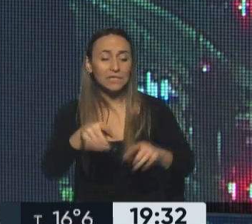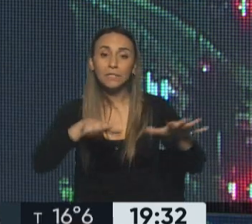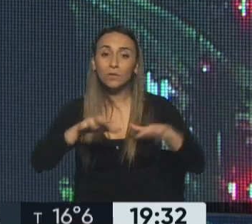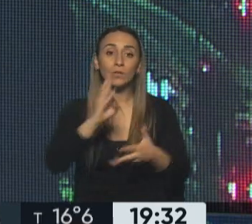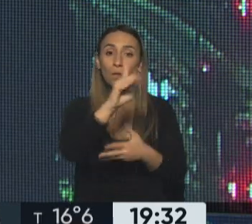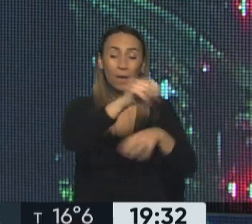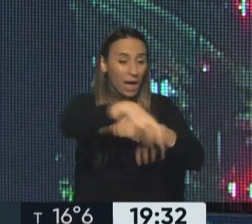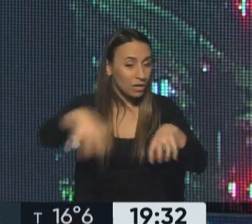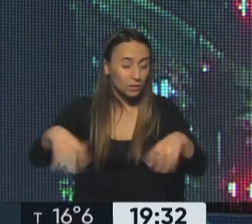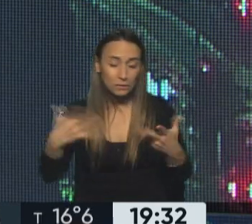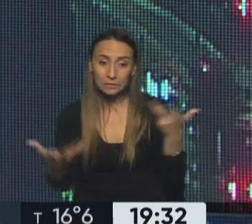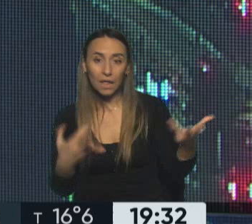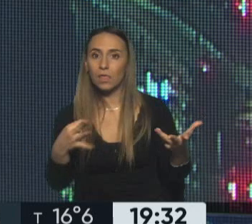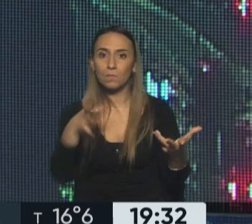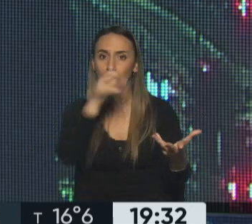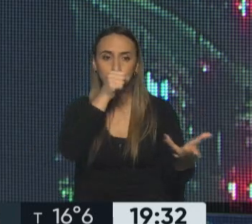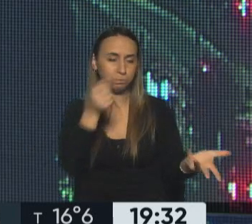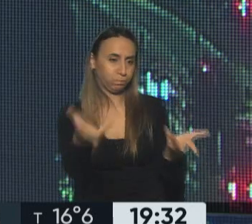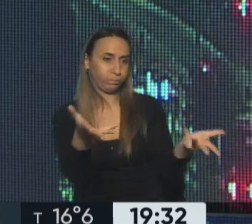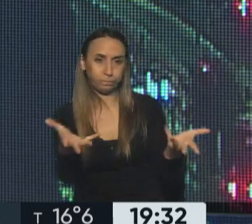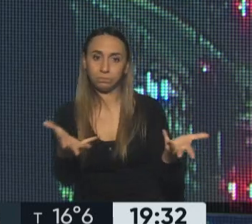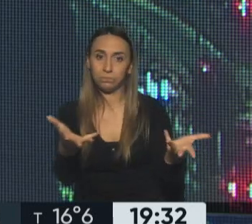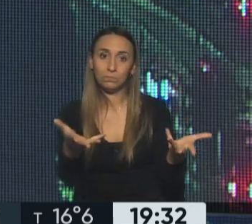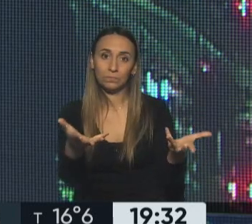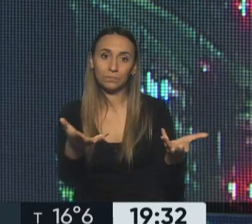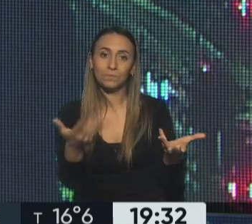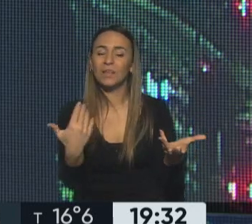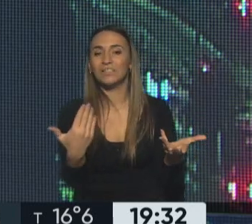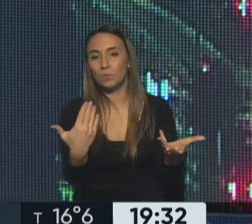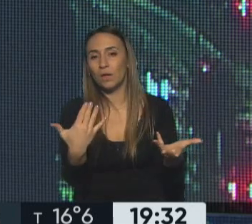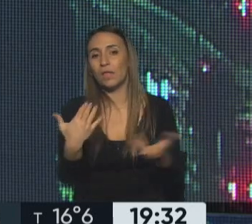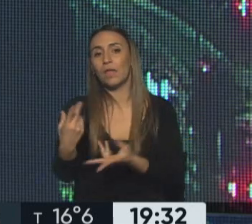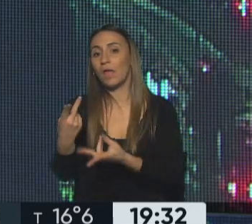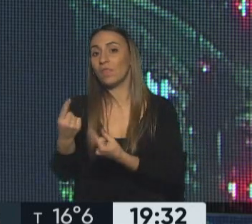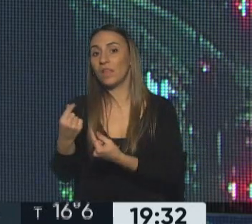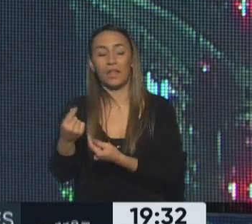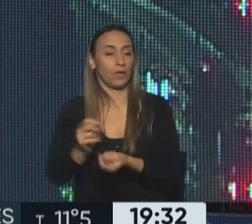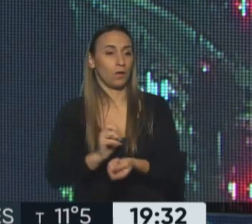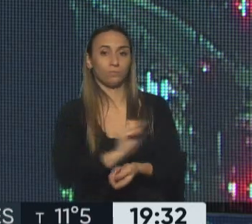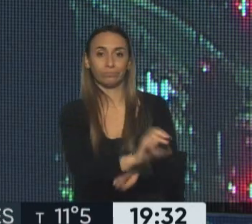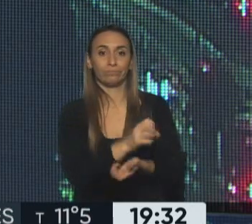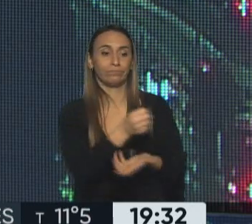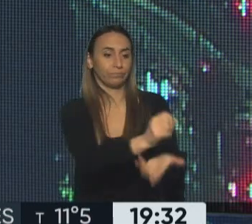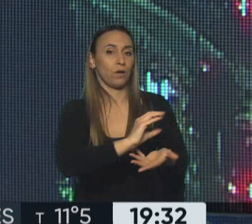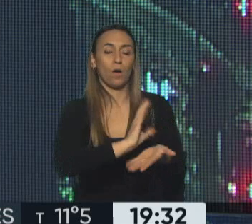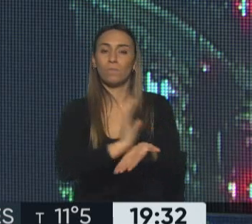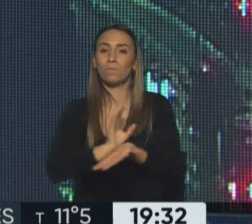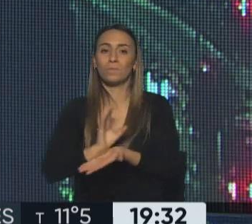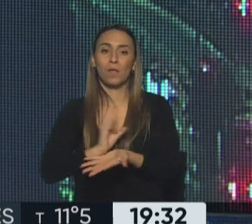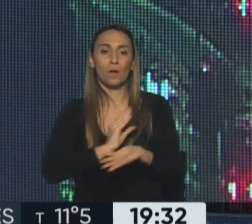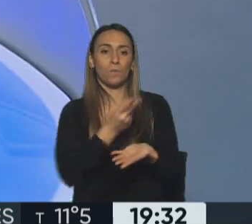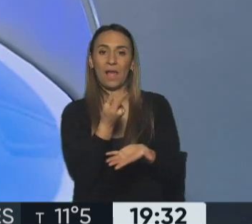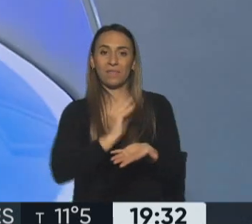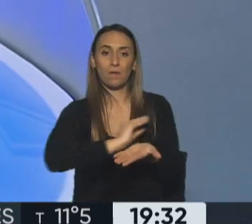bancaria hay que sostener y, bueno, aportás el flujo de dinero necesario como para sostener y evitar que un